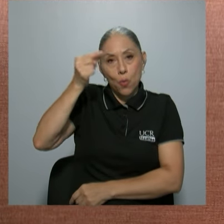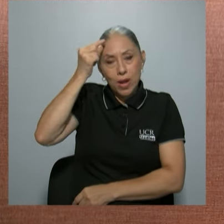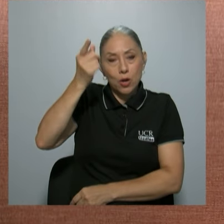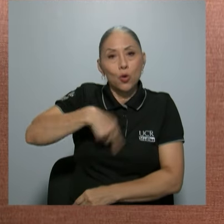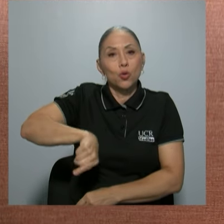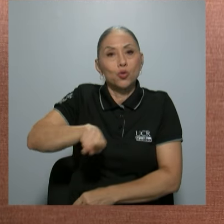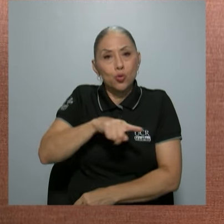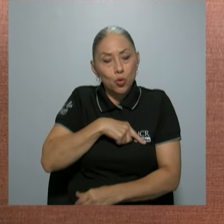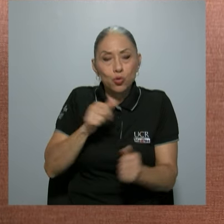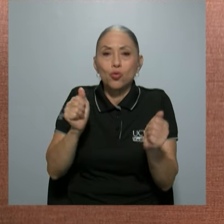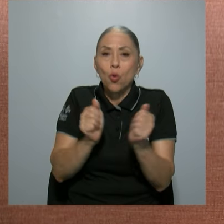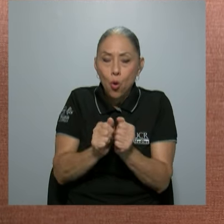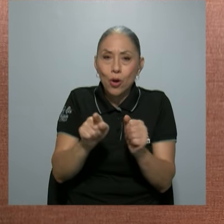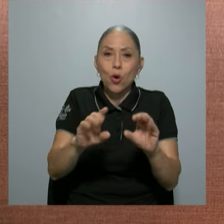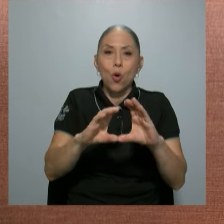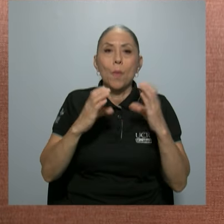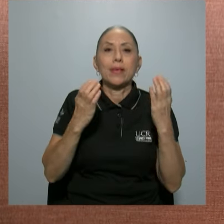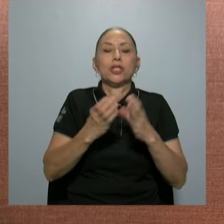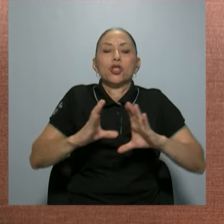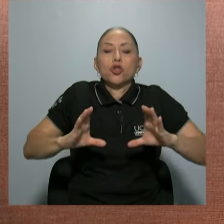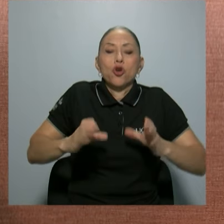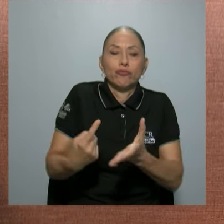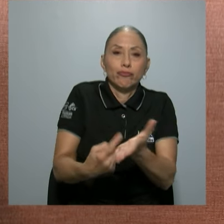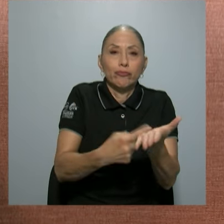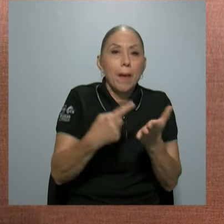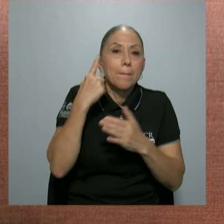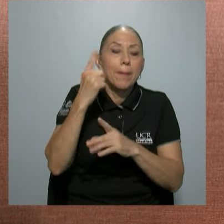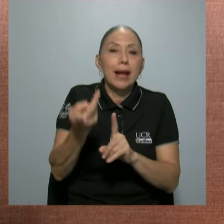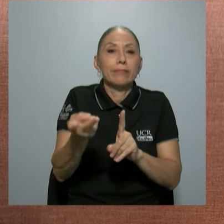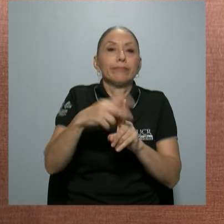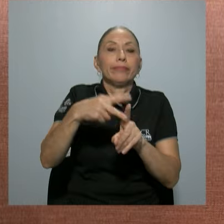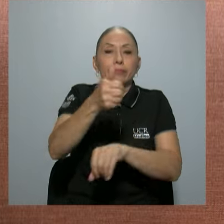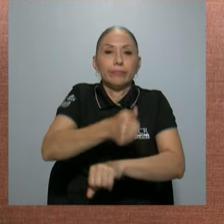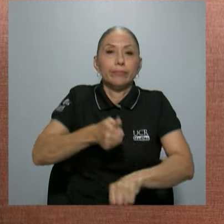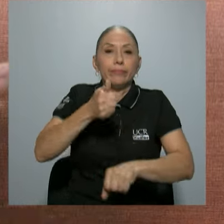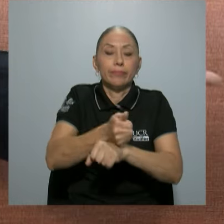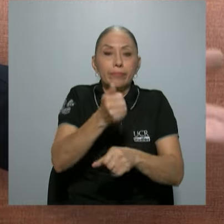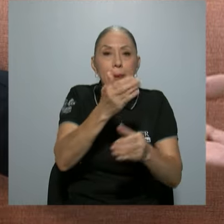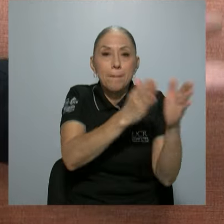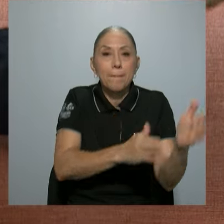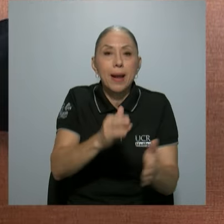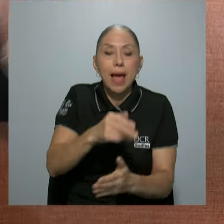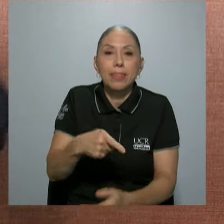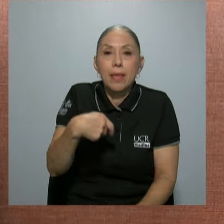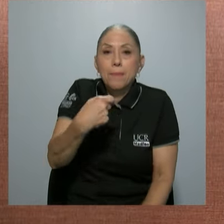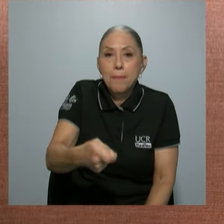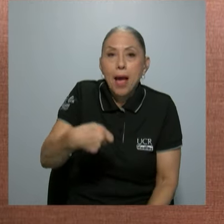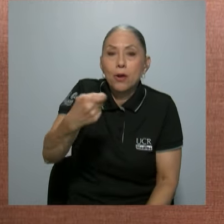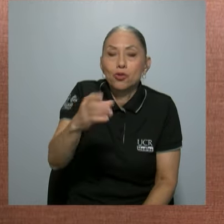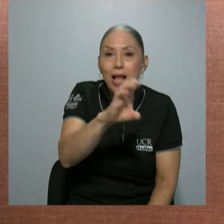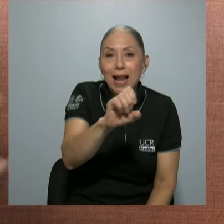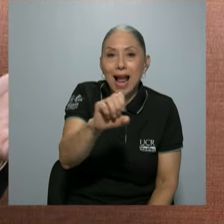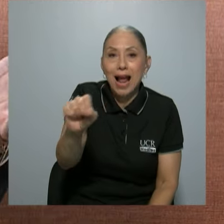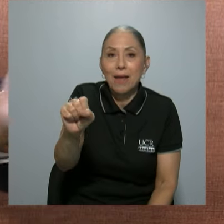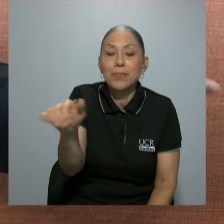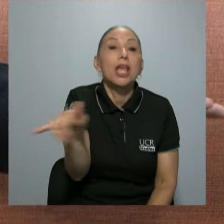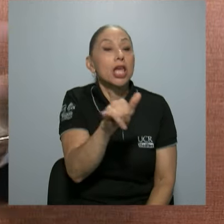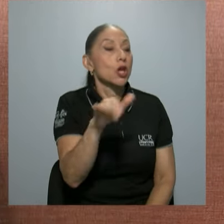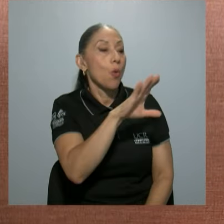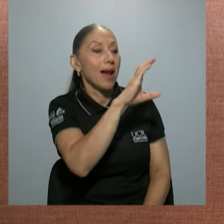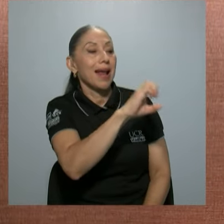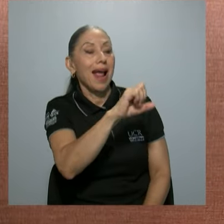esa comisión para implementar o establecer ese plan de pagos a la caja. Así como la caja da planes de pago para